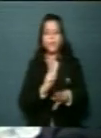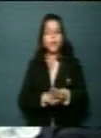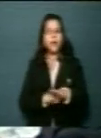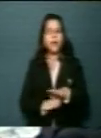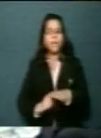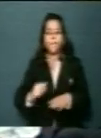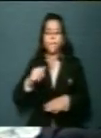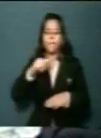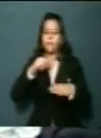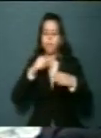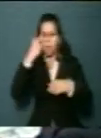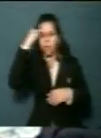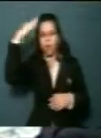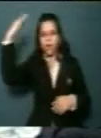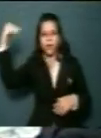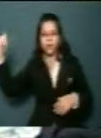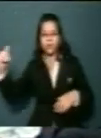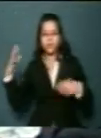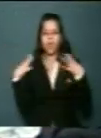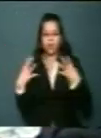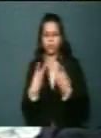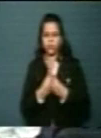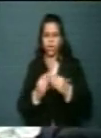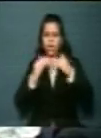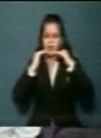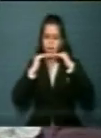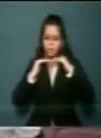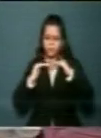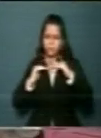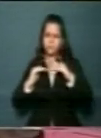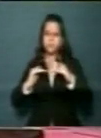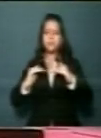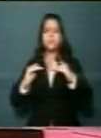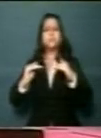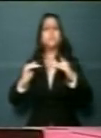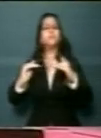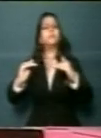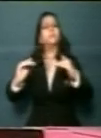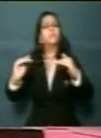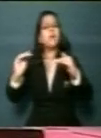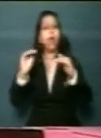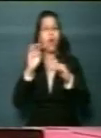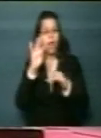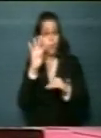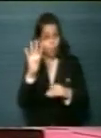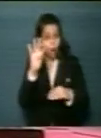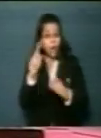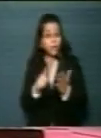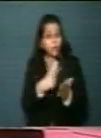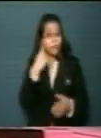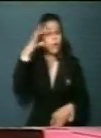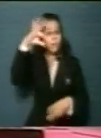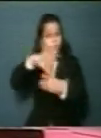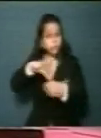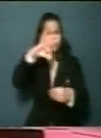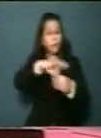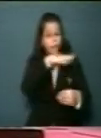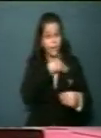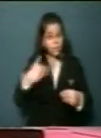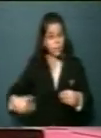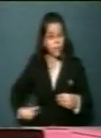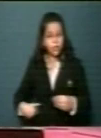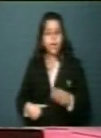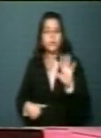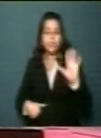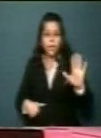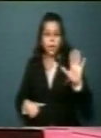estabilidad política y social de nuestra historia. Se han realizado 4 elecciones presidenciales y 5